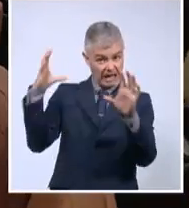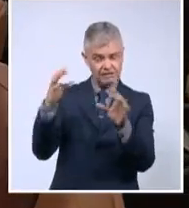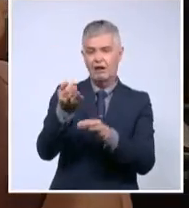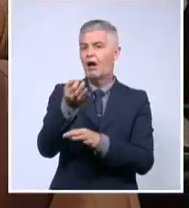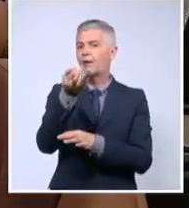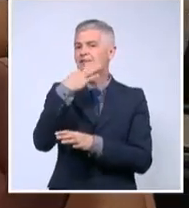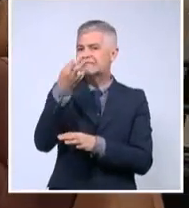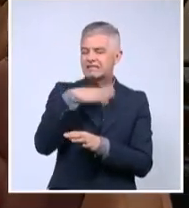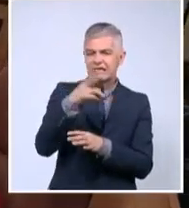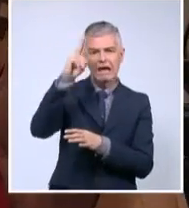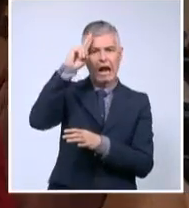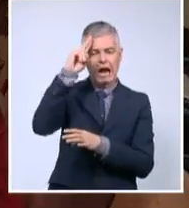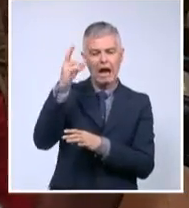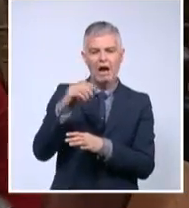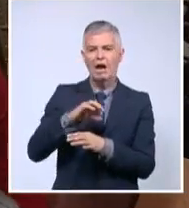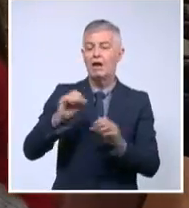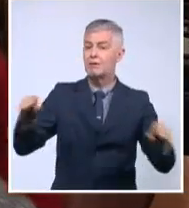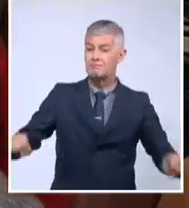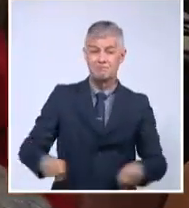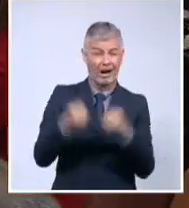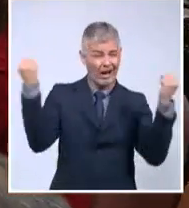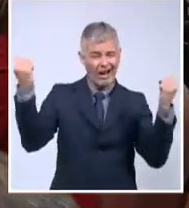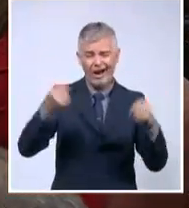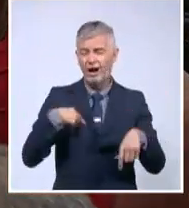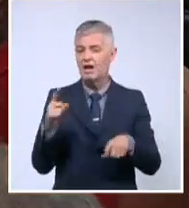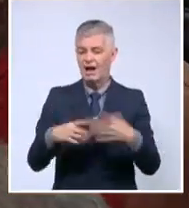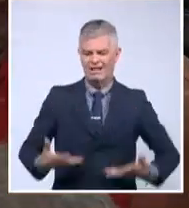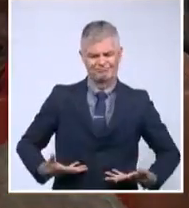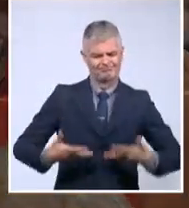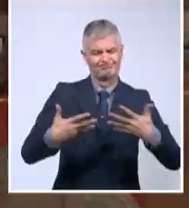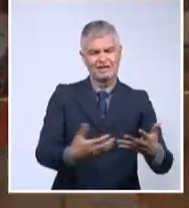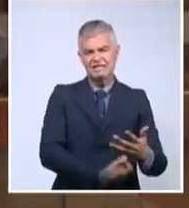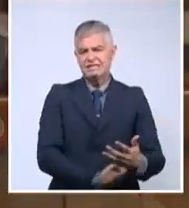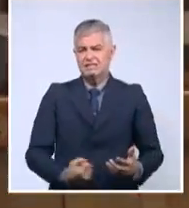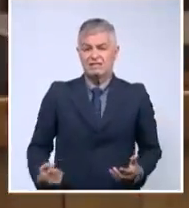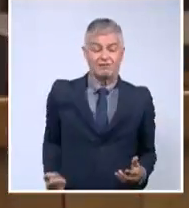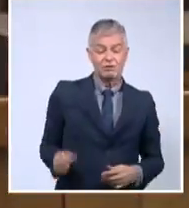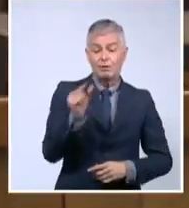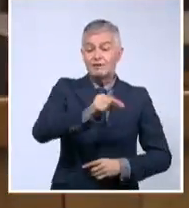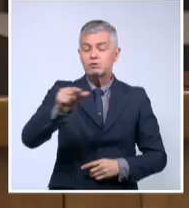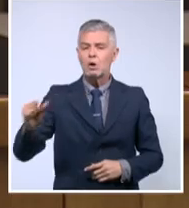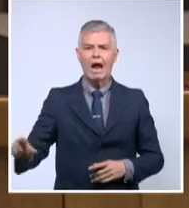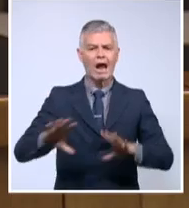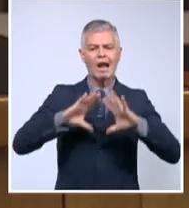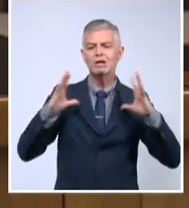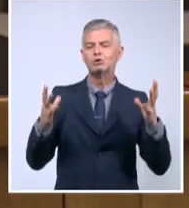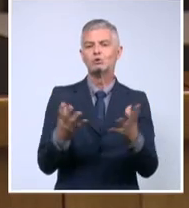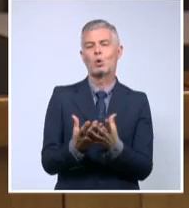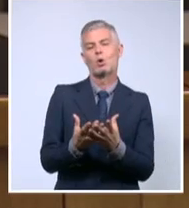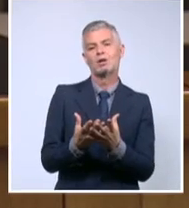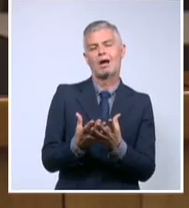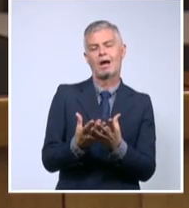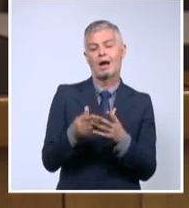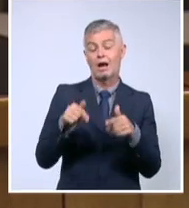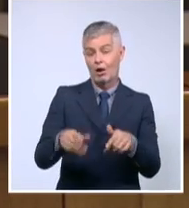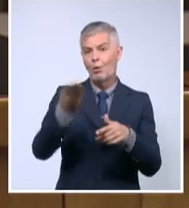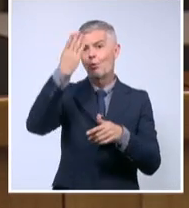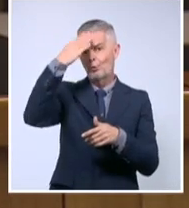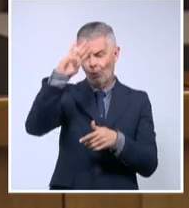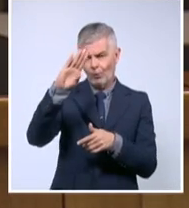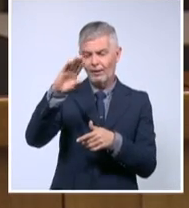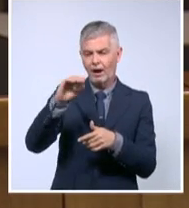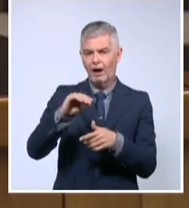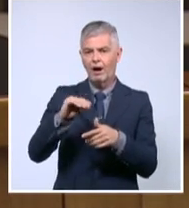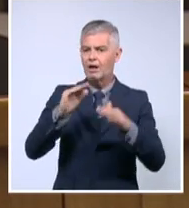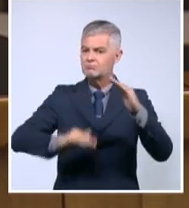se implantaron récords en cuanto a la entrega y el sacrificio personales y colectivos que permitieron que el país se colocara muy